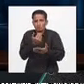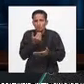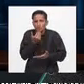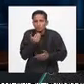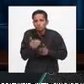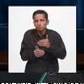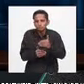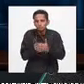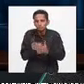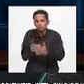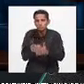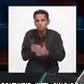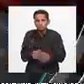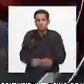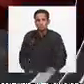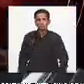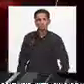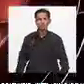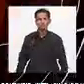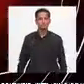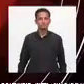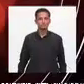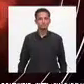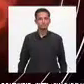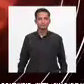Nacional